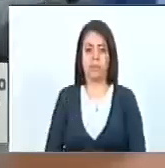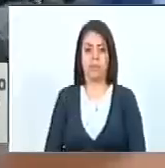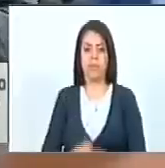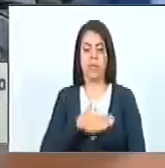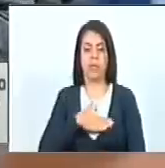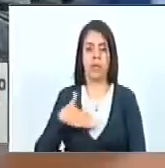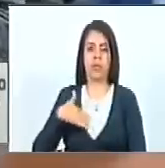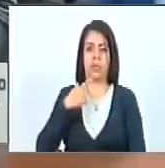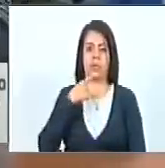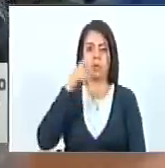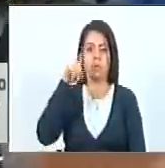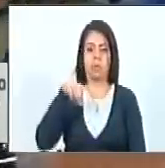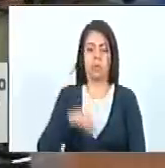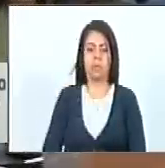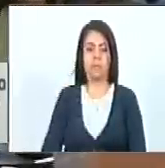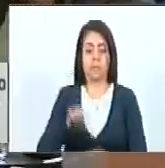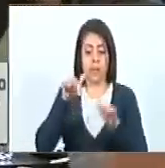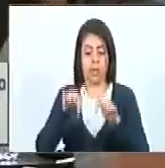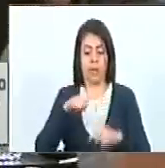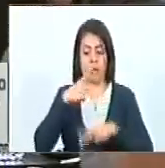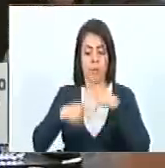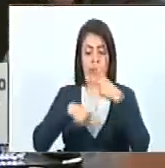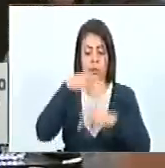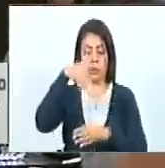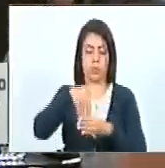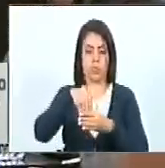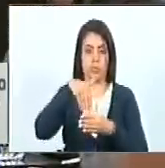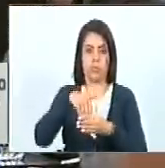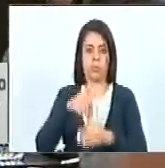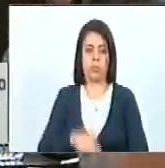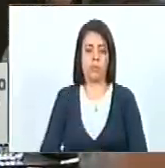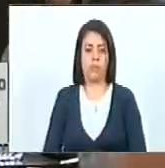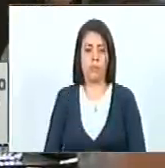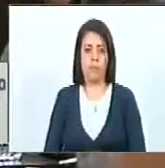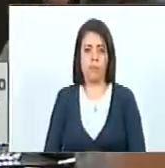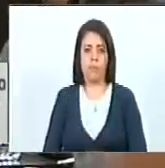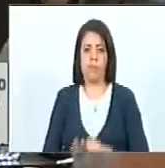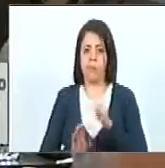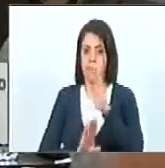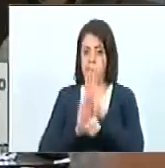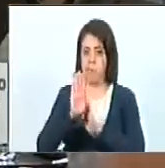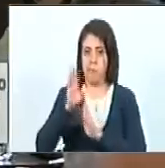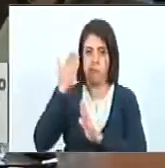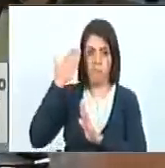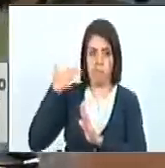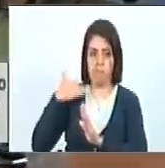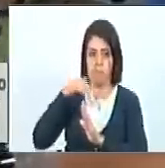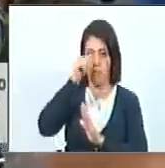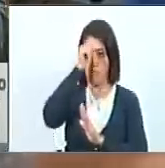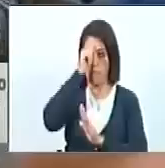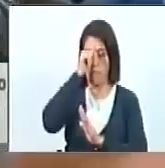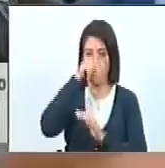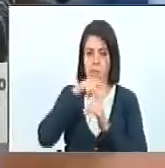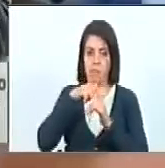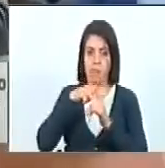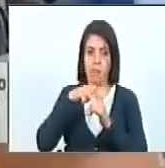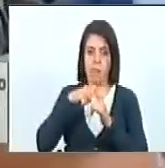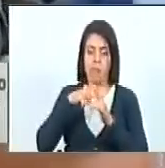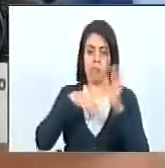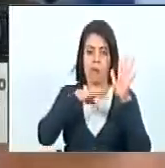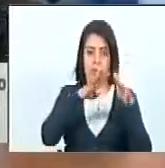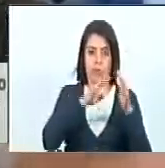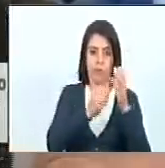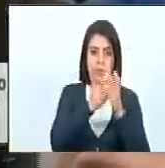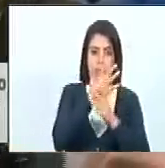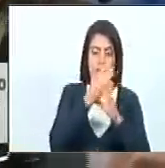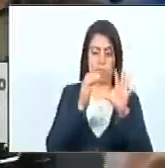Quiero decir además que en ese proceso electoral que se realizó el pasado 14 de mayo se